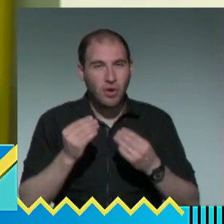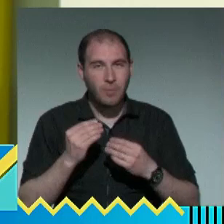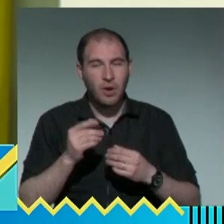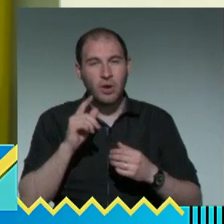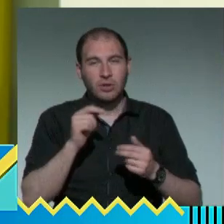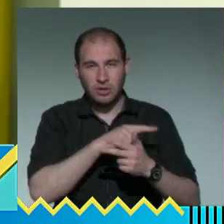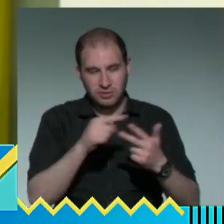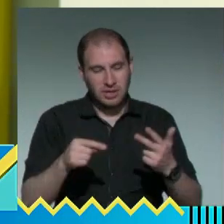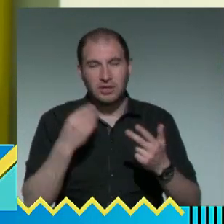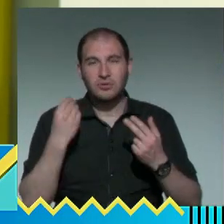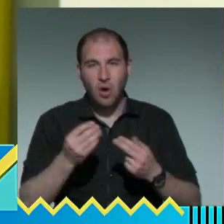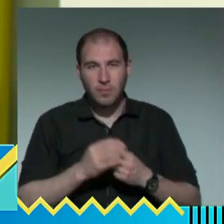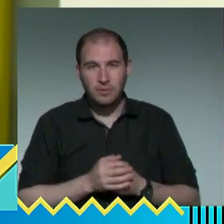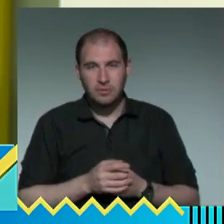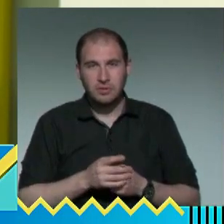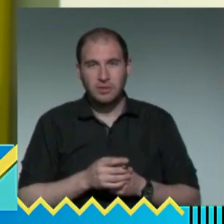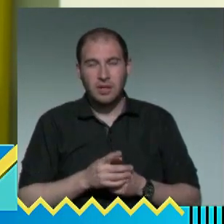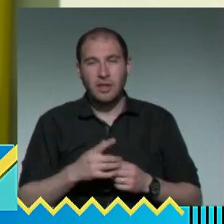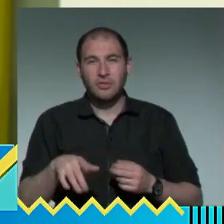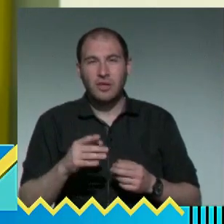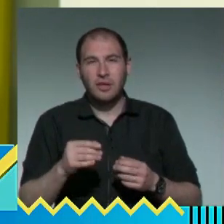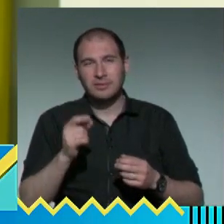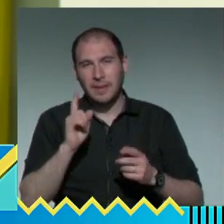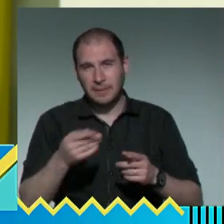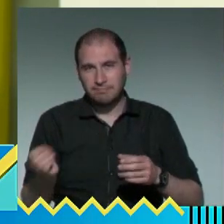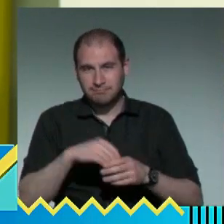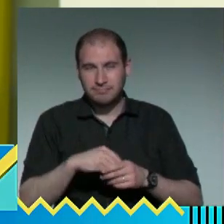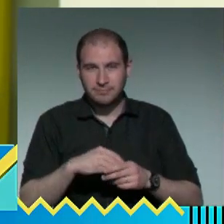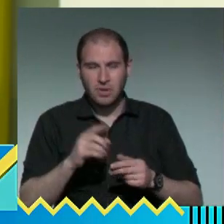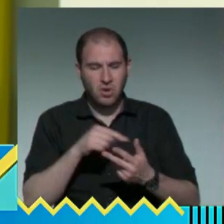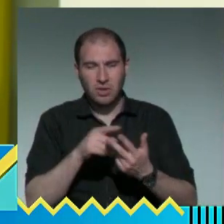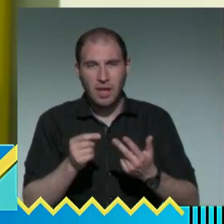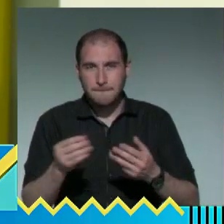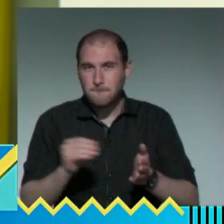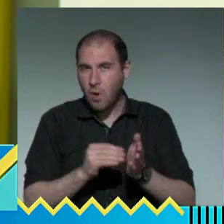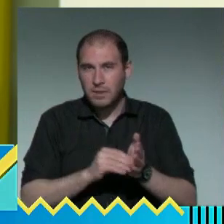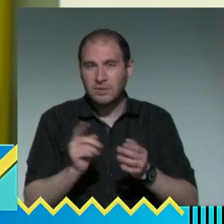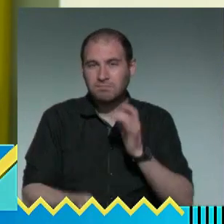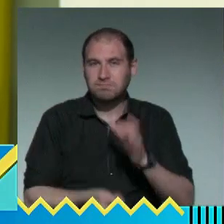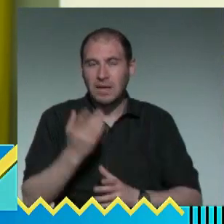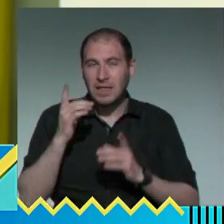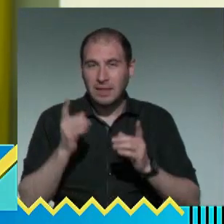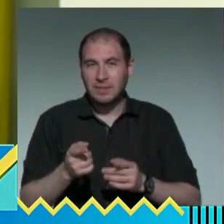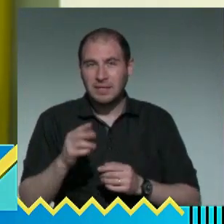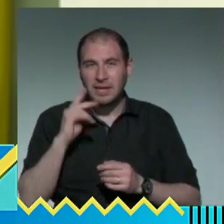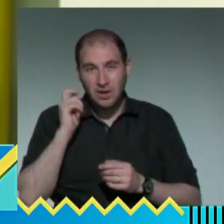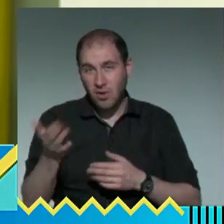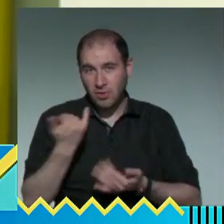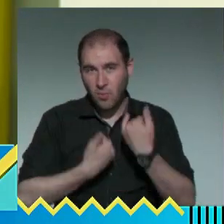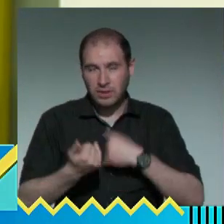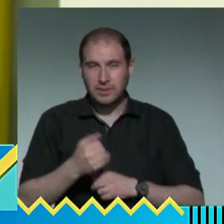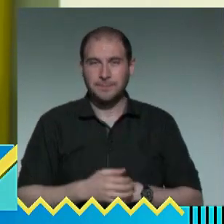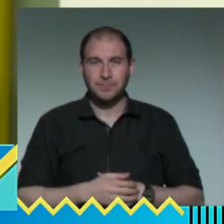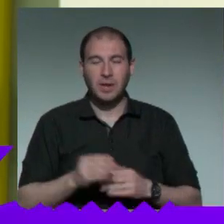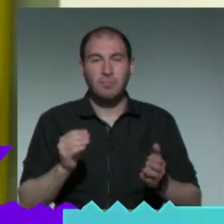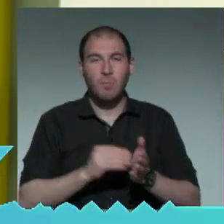Gustavo, Zeta, cómo llegaron a Charly Alberti también. Bueno, en el momento en el que surge también, ya Ringo algo nos contaba, ¿sí?